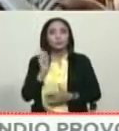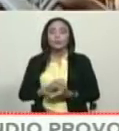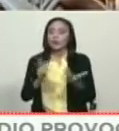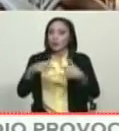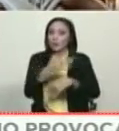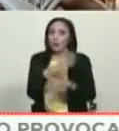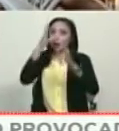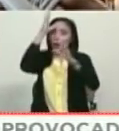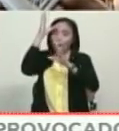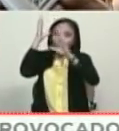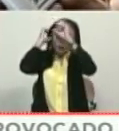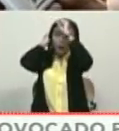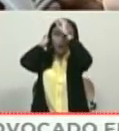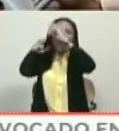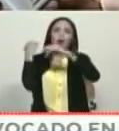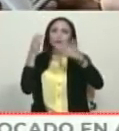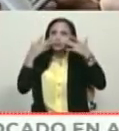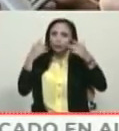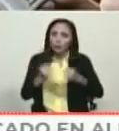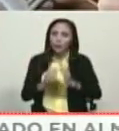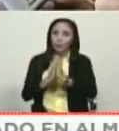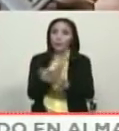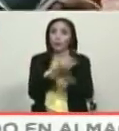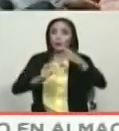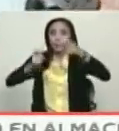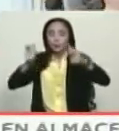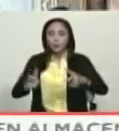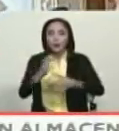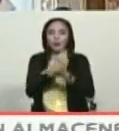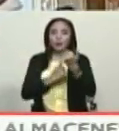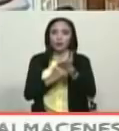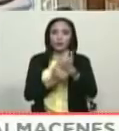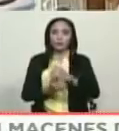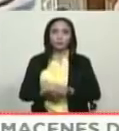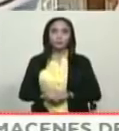nuestras embajadas consulados y a nuestro personal diplomático